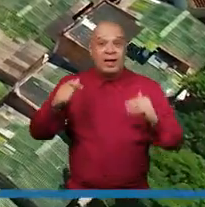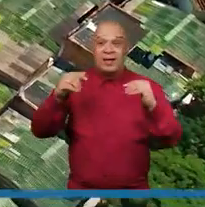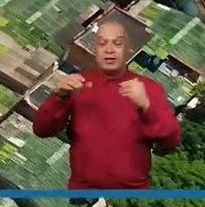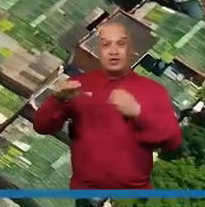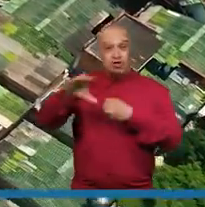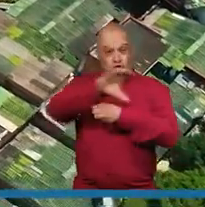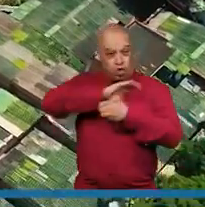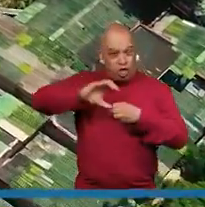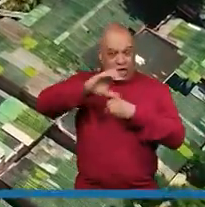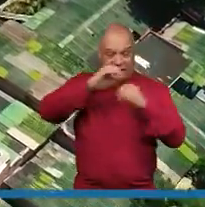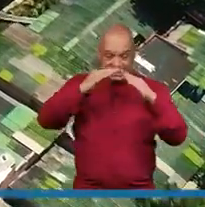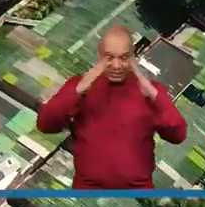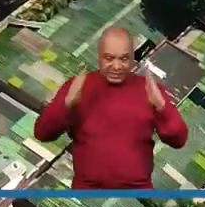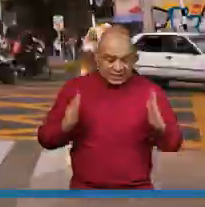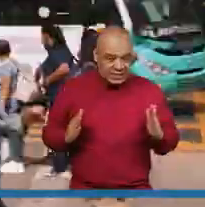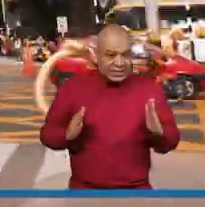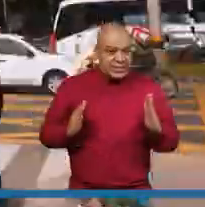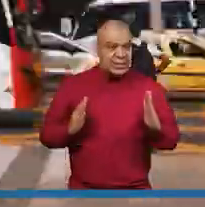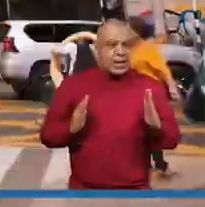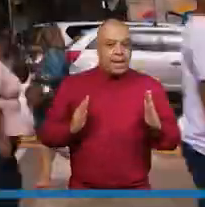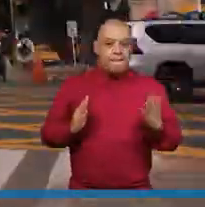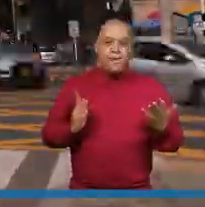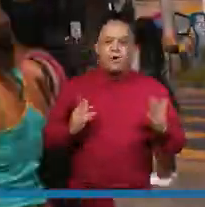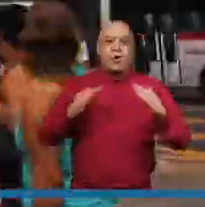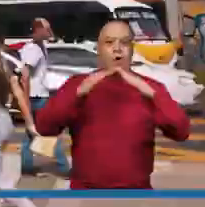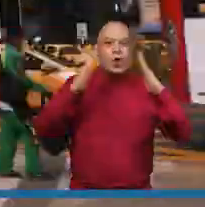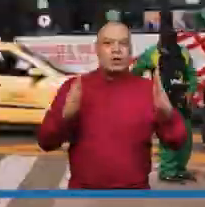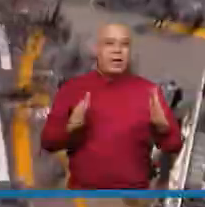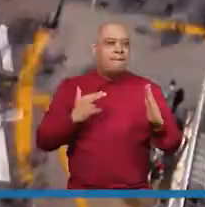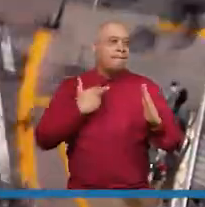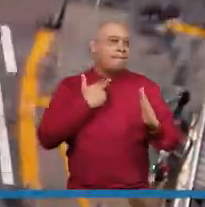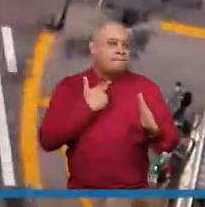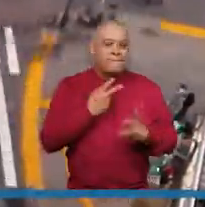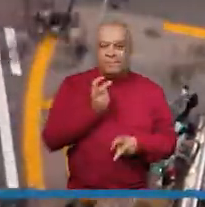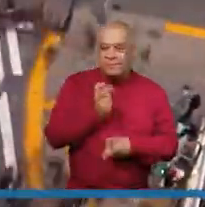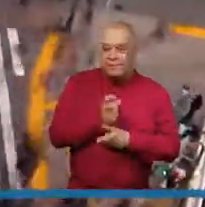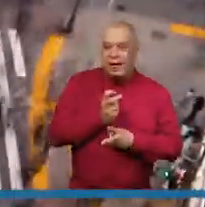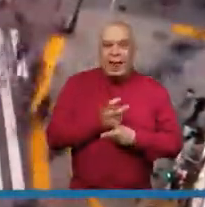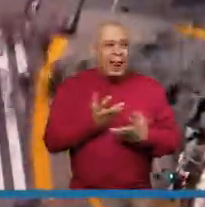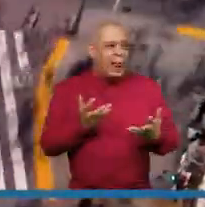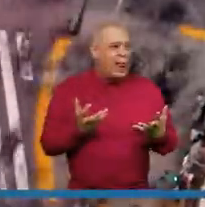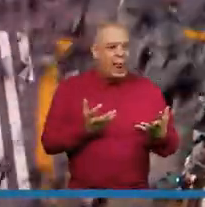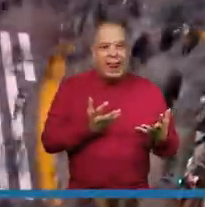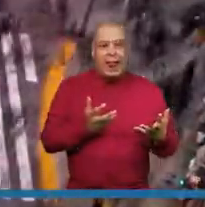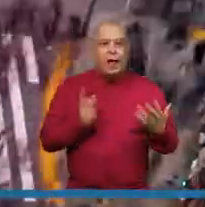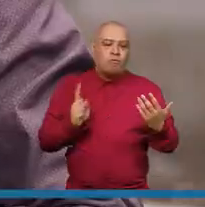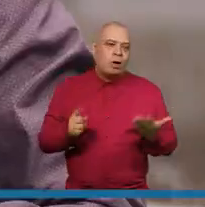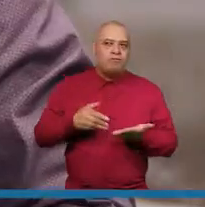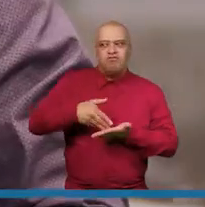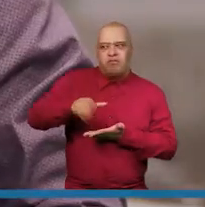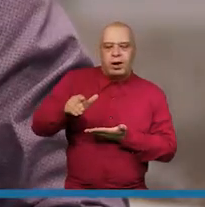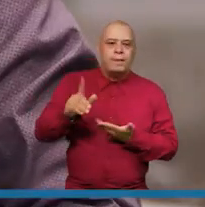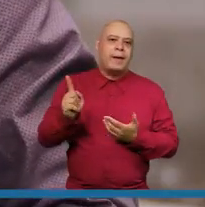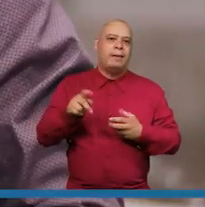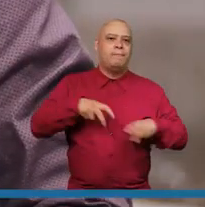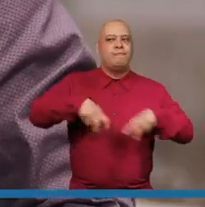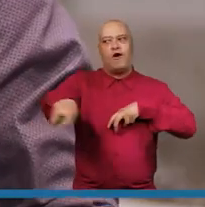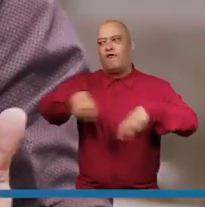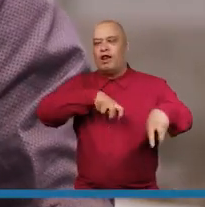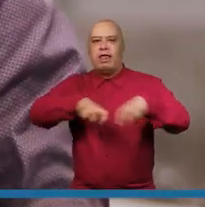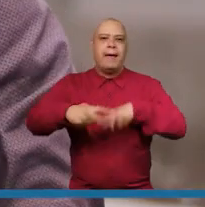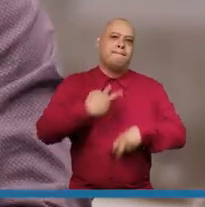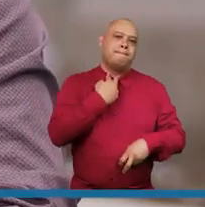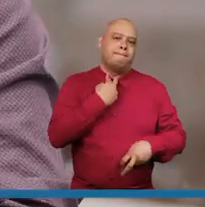vivienda. Mucha gente tiene que salir de las grandes ciudades porque la vivienda no es asequible y la ciudad y el